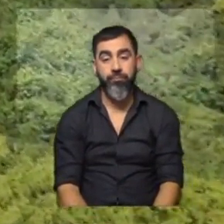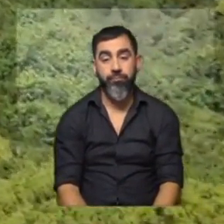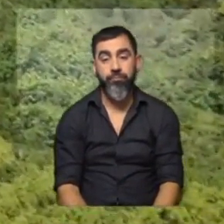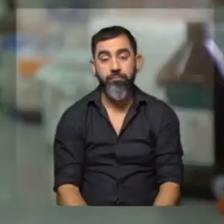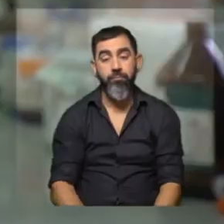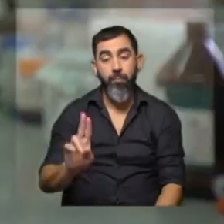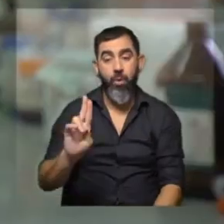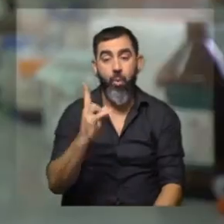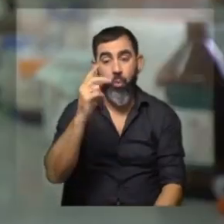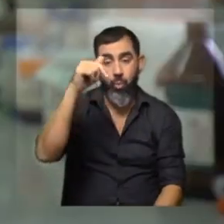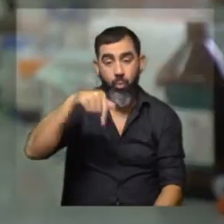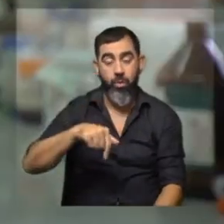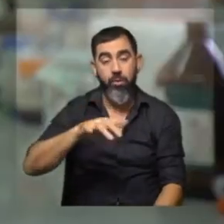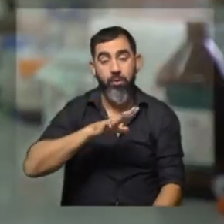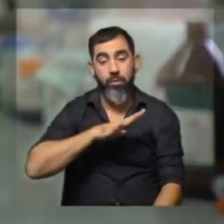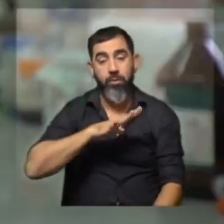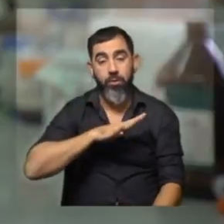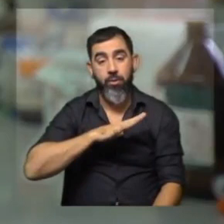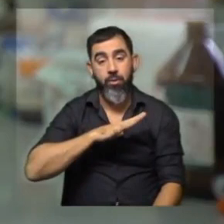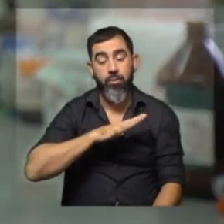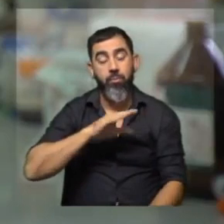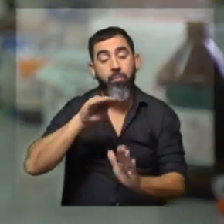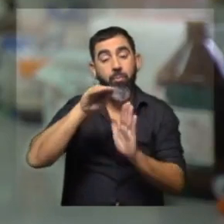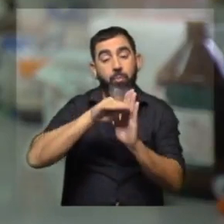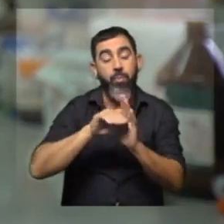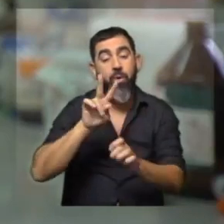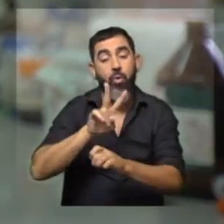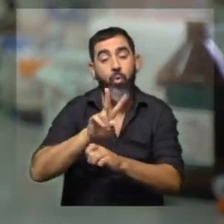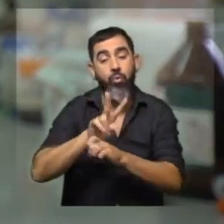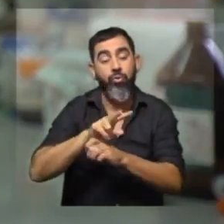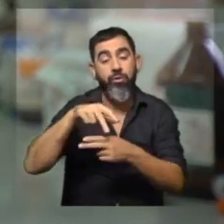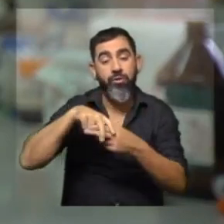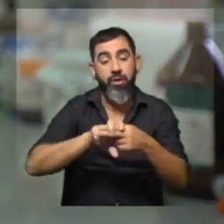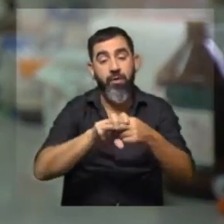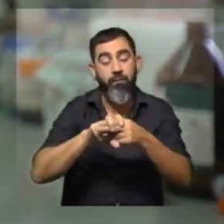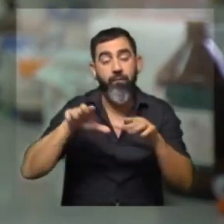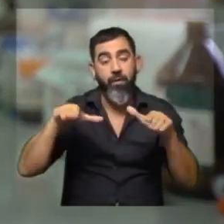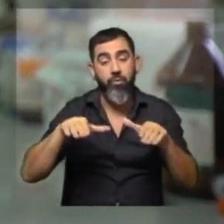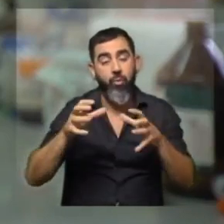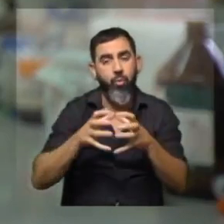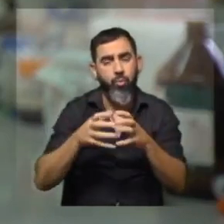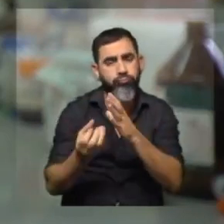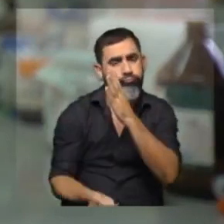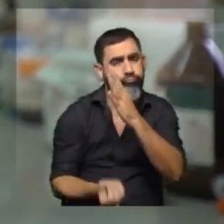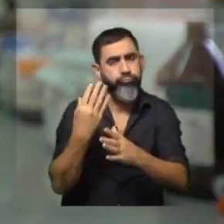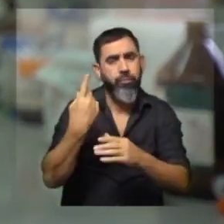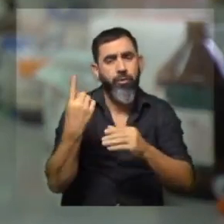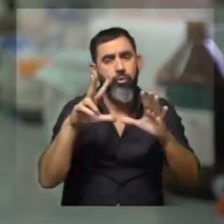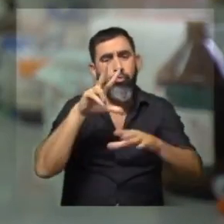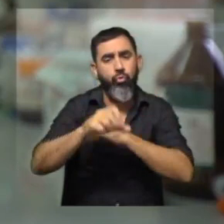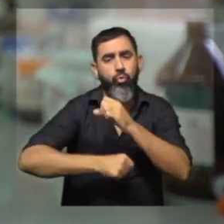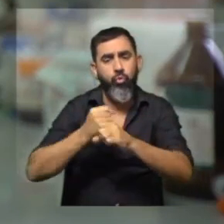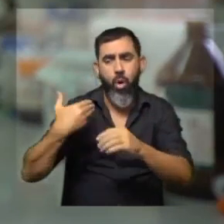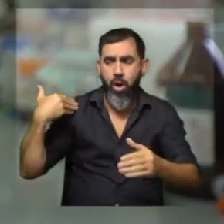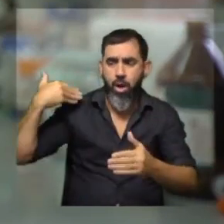En Uruguay existe un programa para la conservación de los murciélagos de Uruguay. Eso es un grupo que formamos hace 18 años ya,